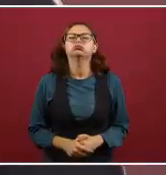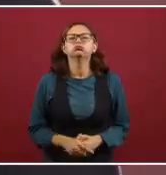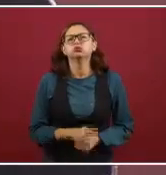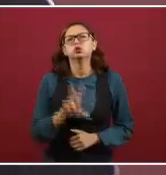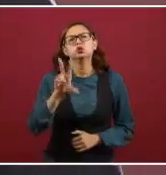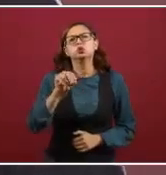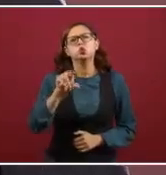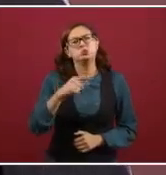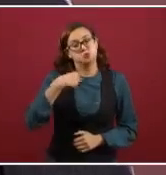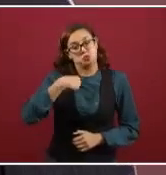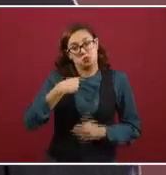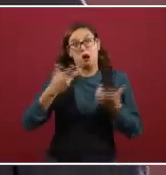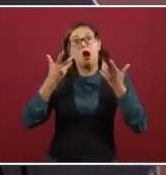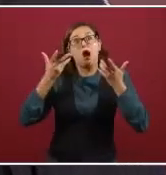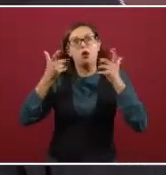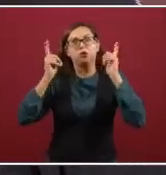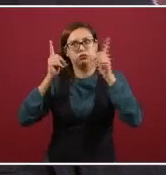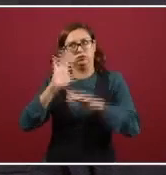quisieran eso,